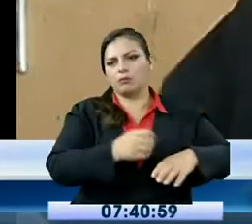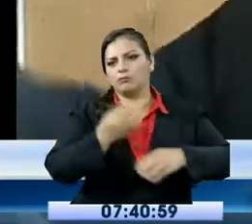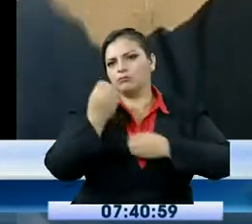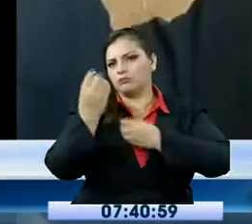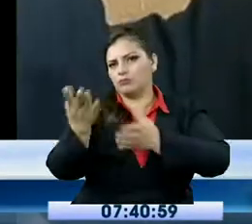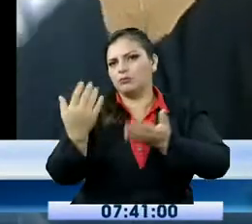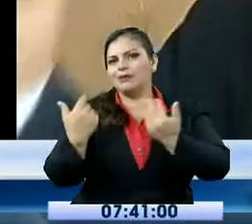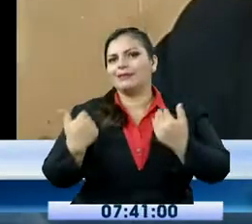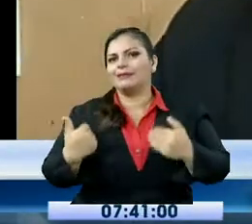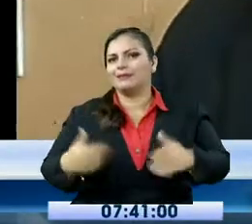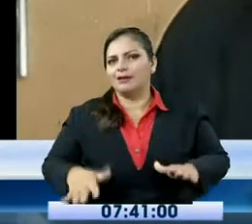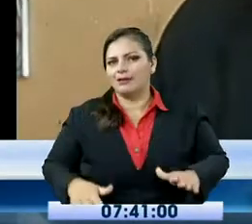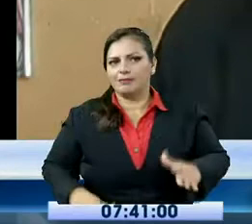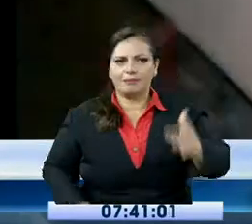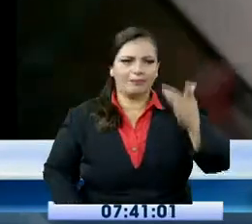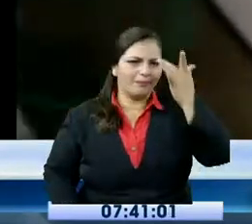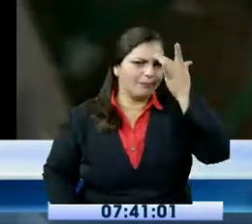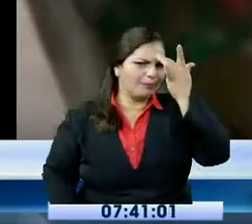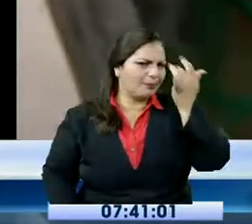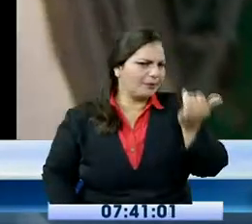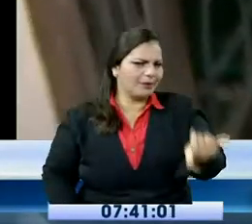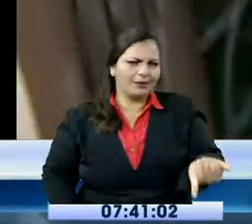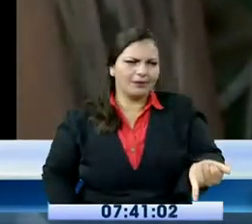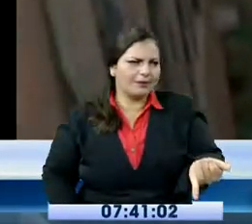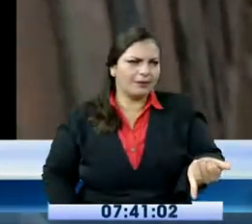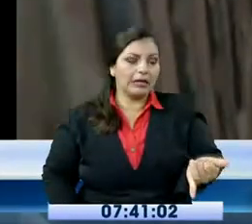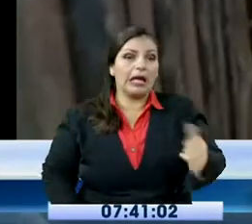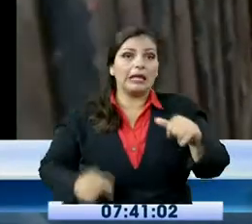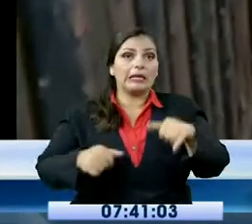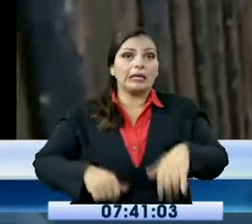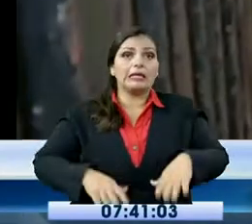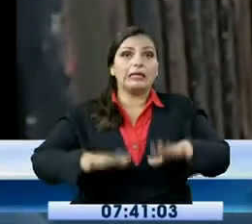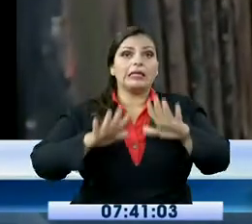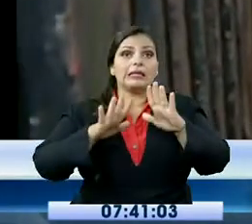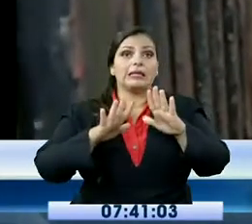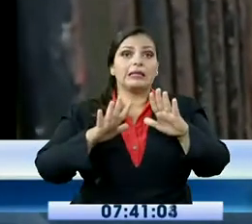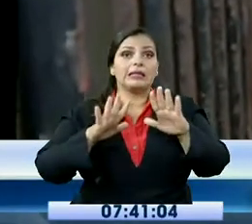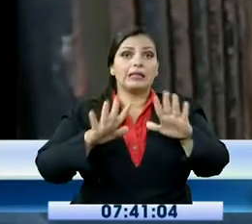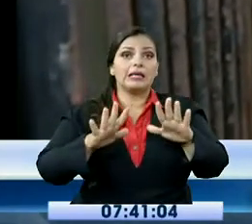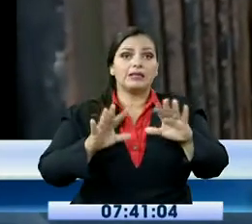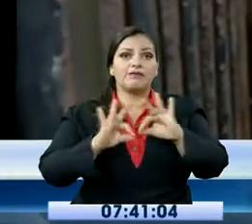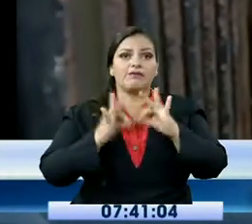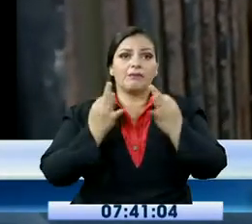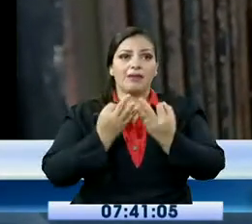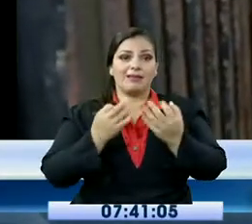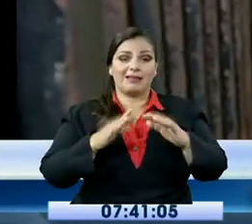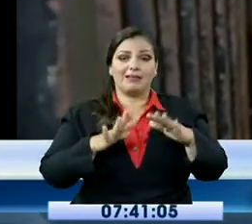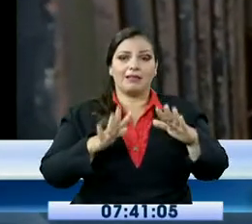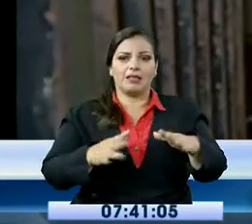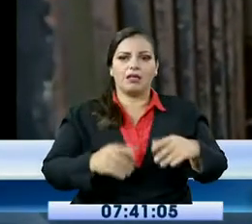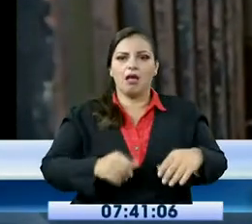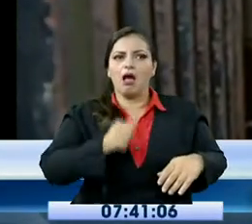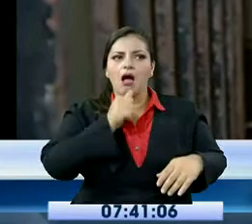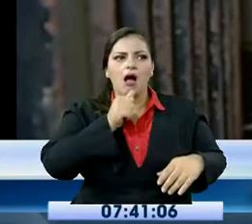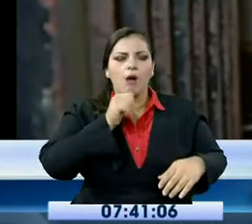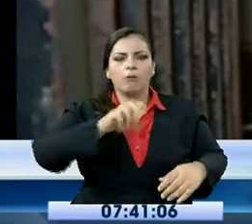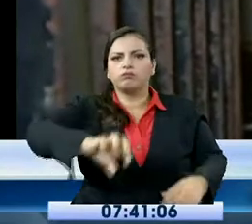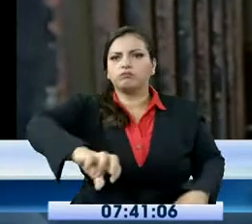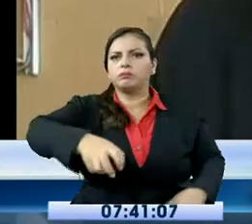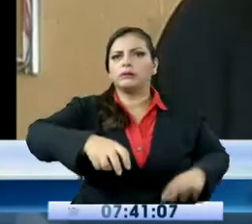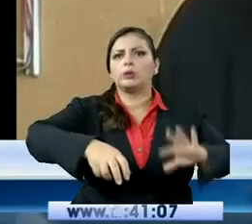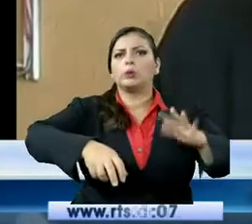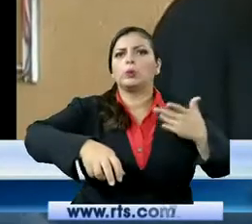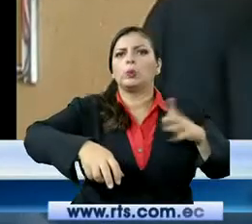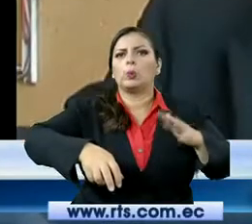aquí se queda han quedado casi más de 10 familias sin el líquido vital de la perjudicando a personas